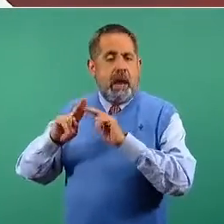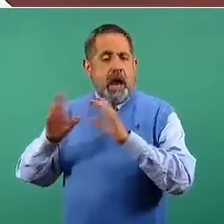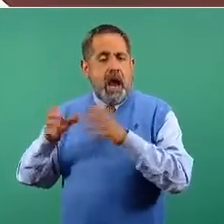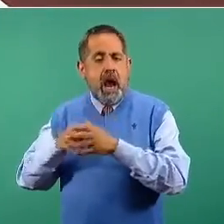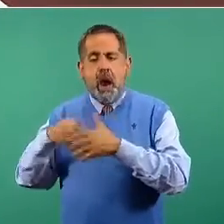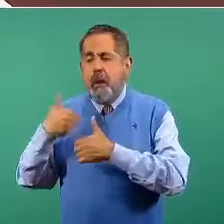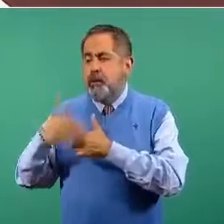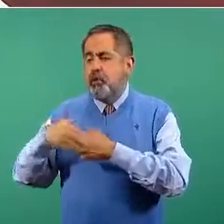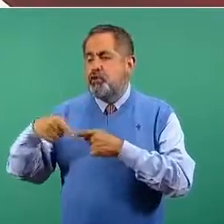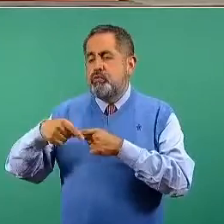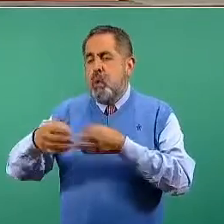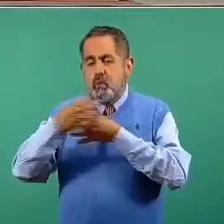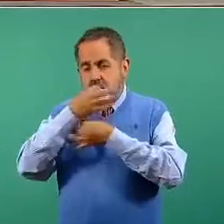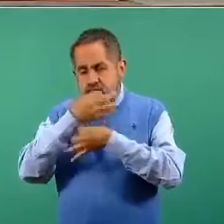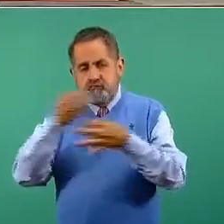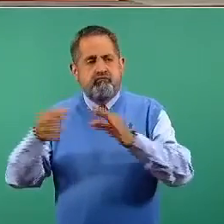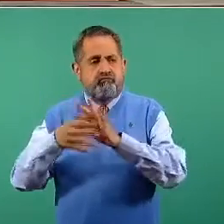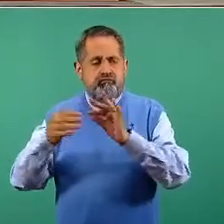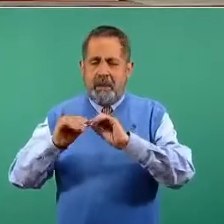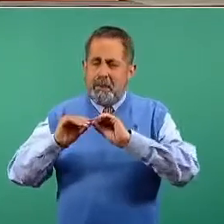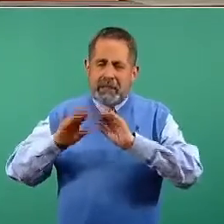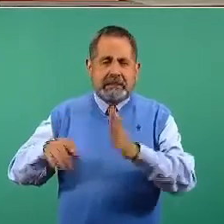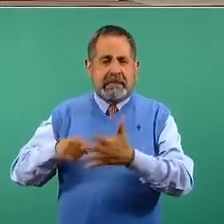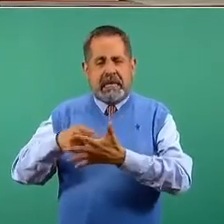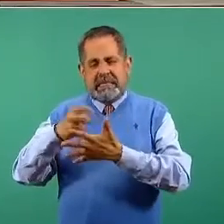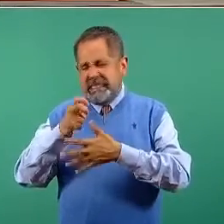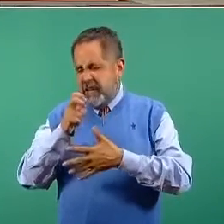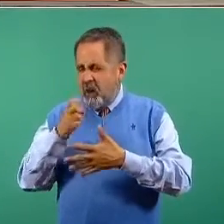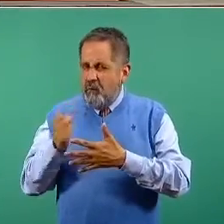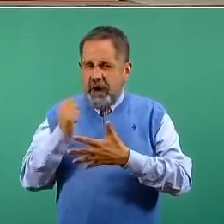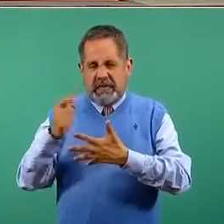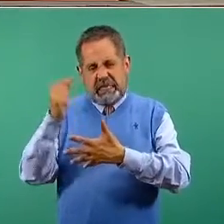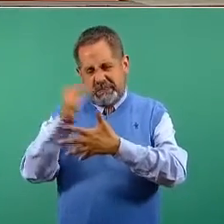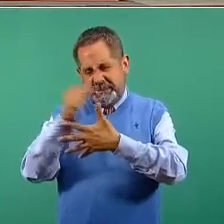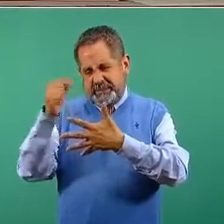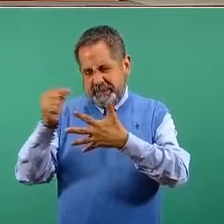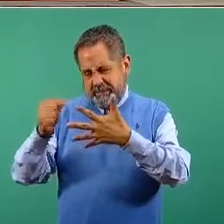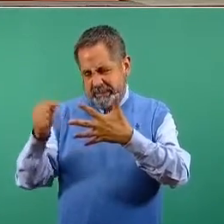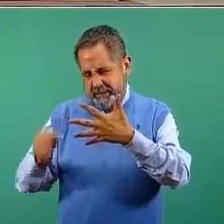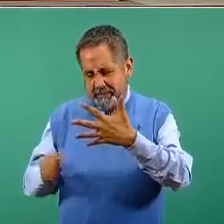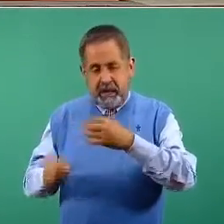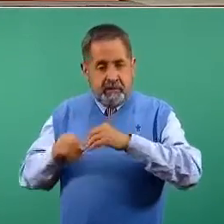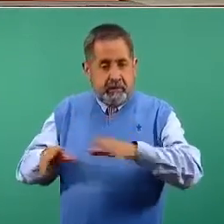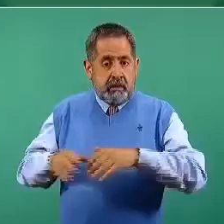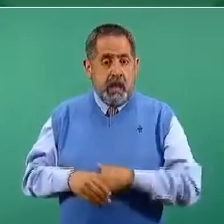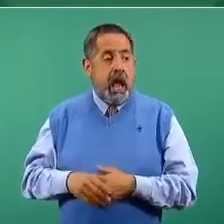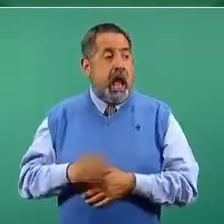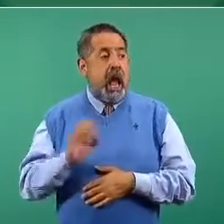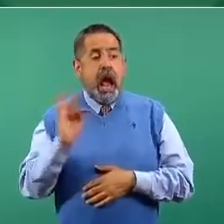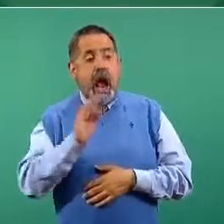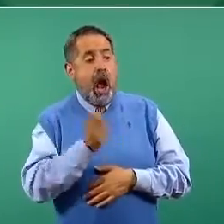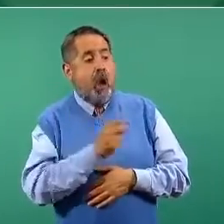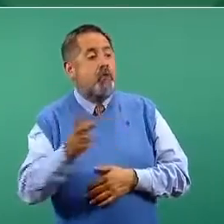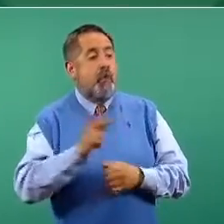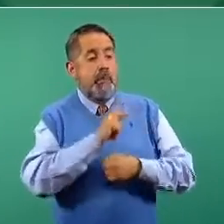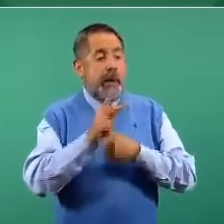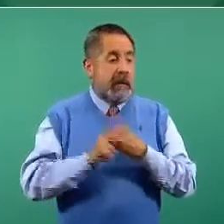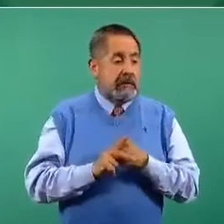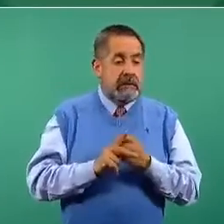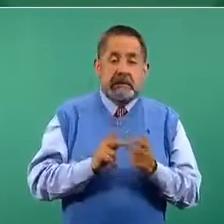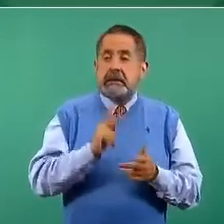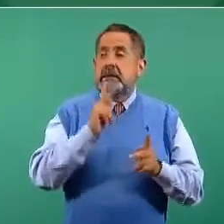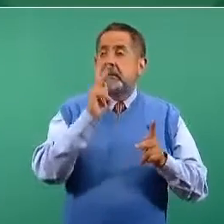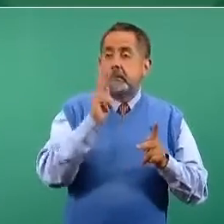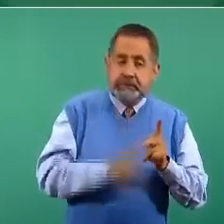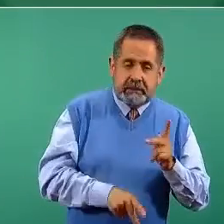hará un pronunciamiento técnico, científico, riguroso, y los países europeos que han suspendido temporalmente el uso de